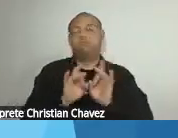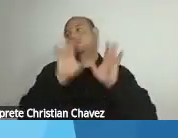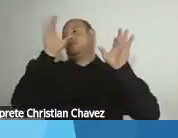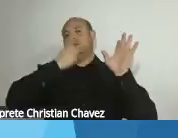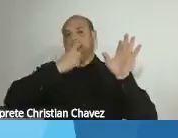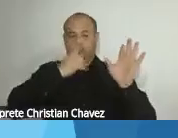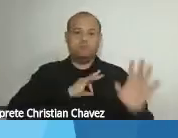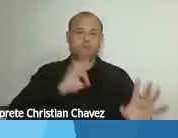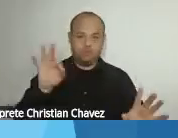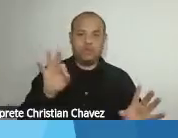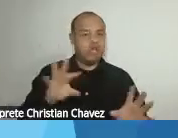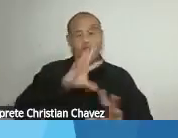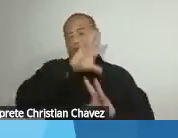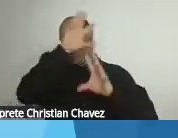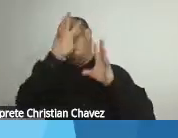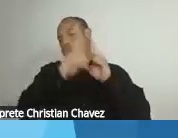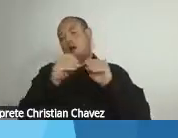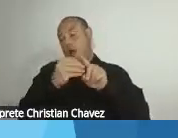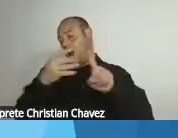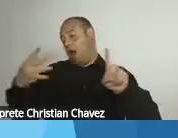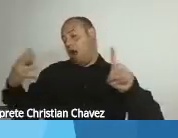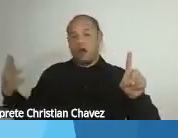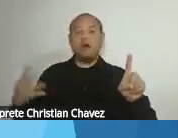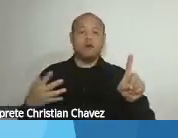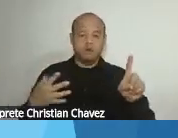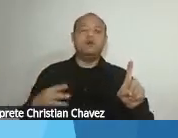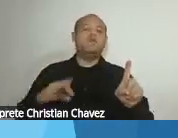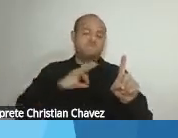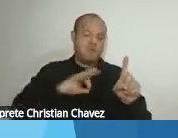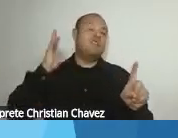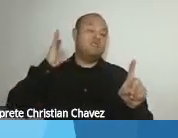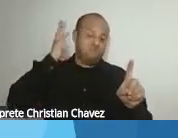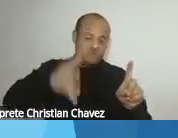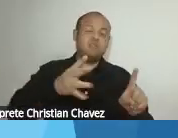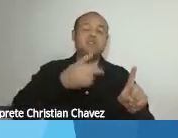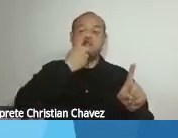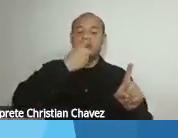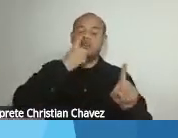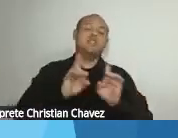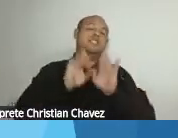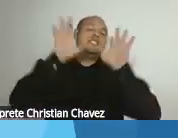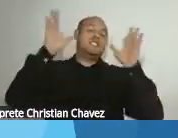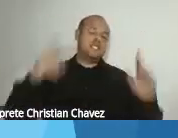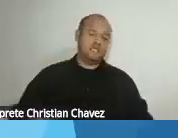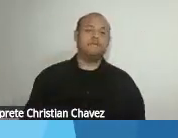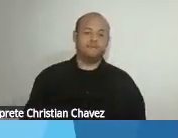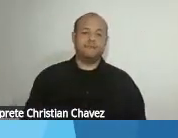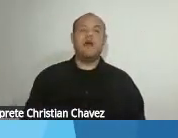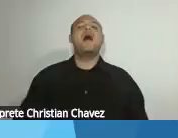esta categoría, ¿sí? Entonces vemos que la diabetes pues se clasifica en cuatro.